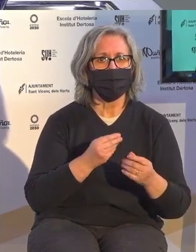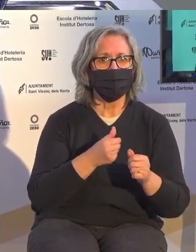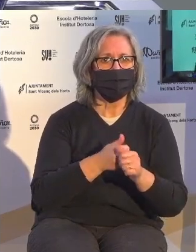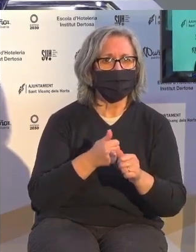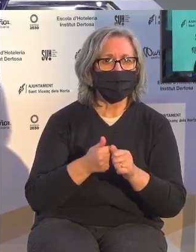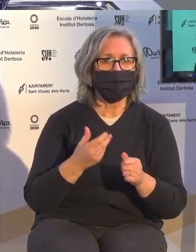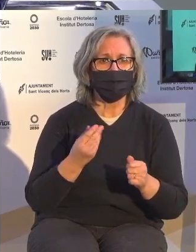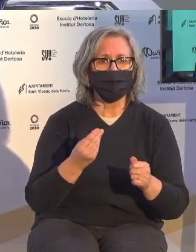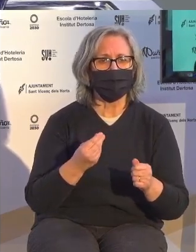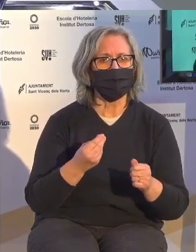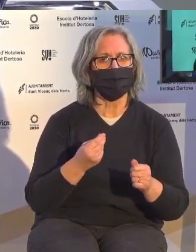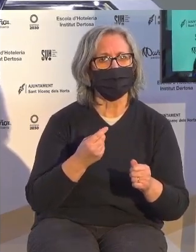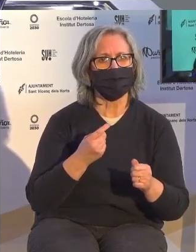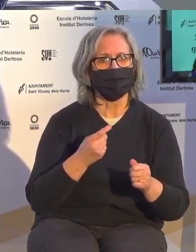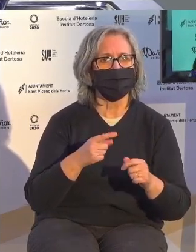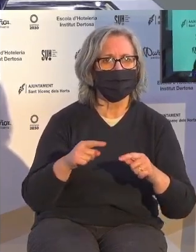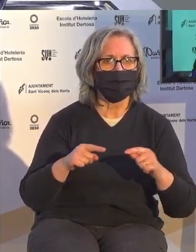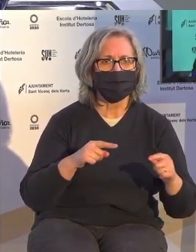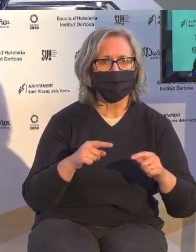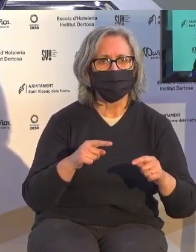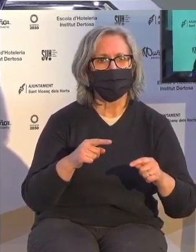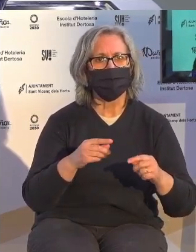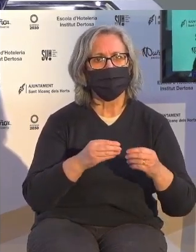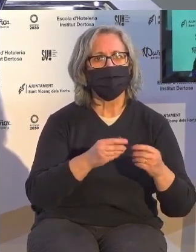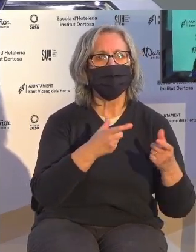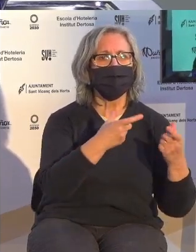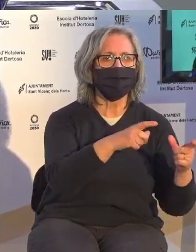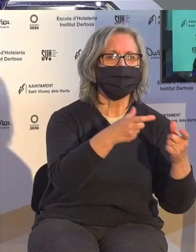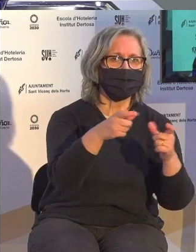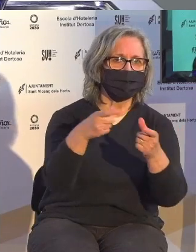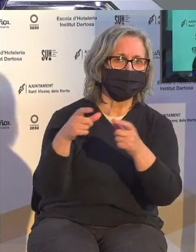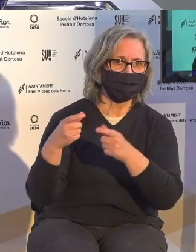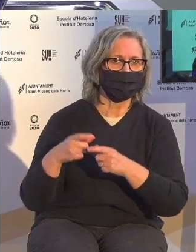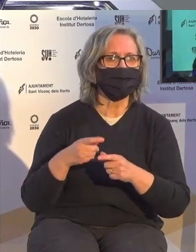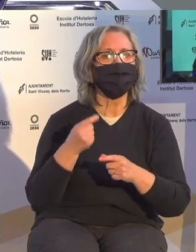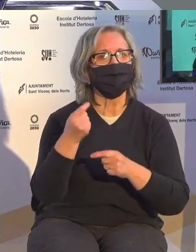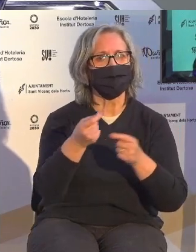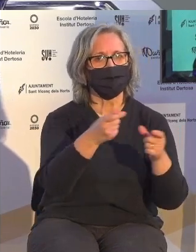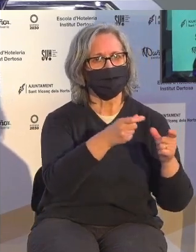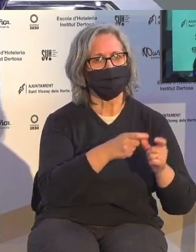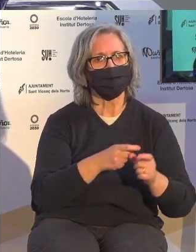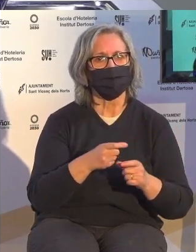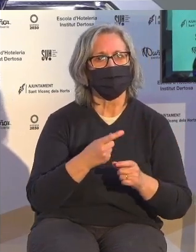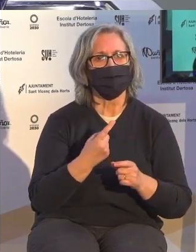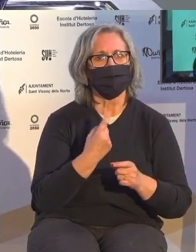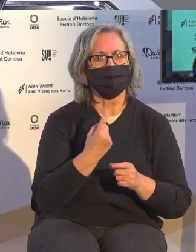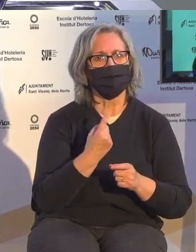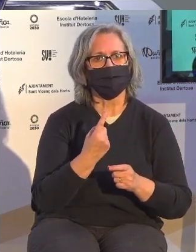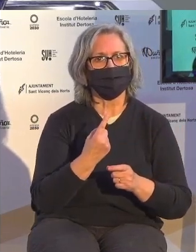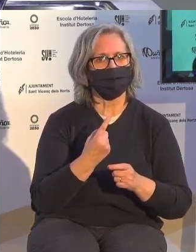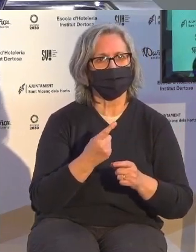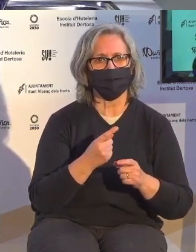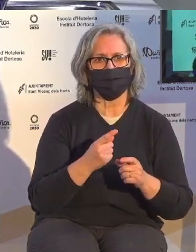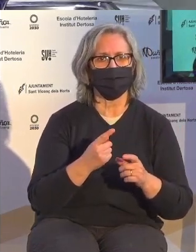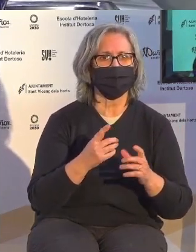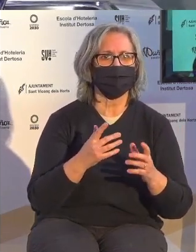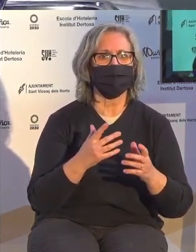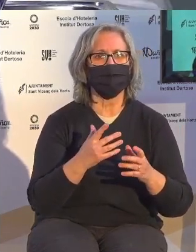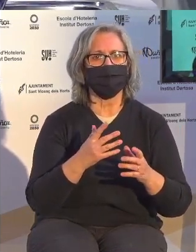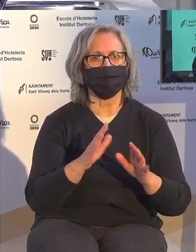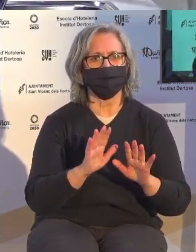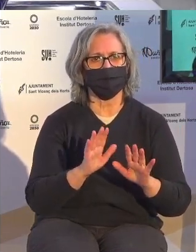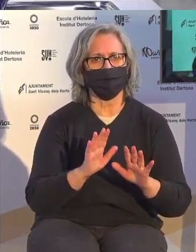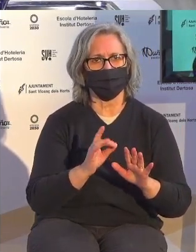tienen persona preguntando de qué zonas variadas que acabase perdiendo pero una